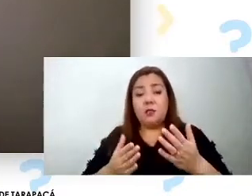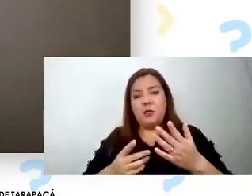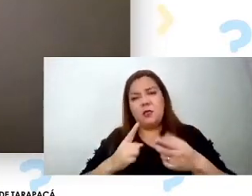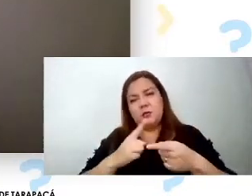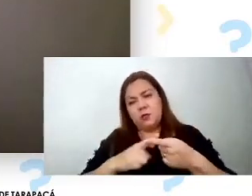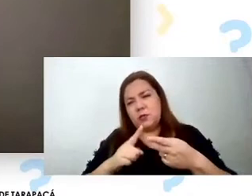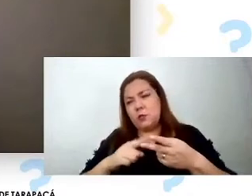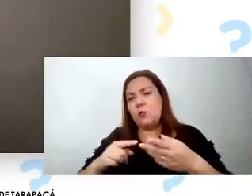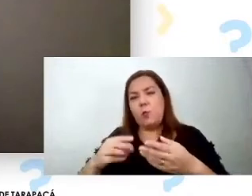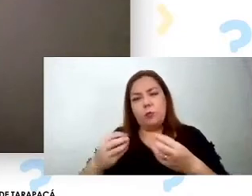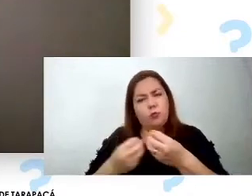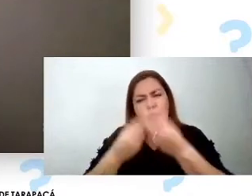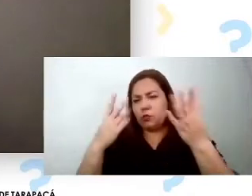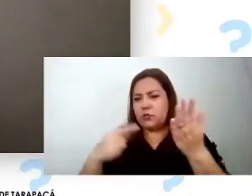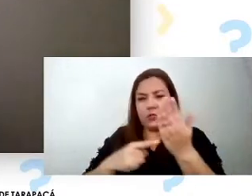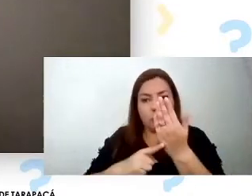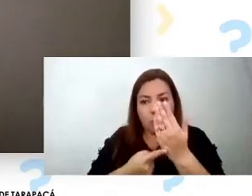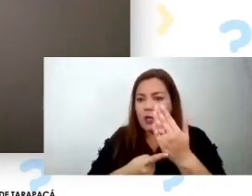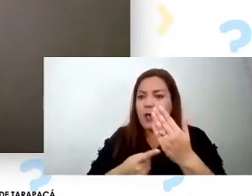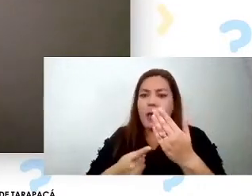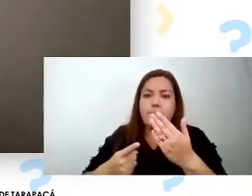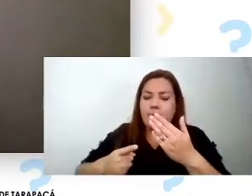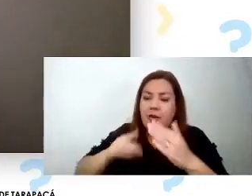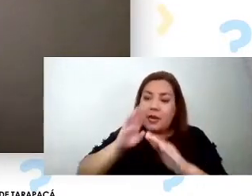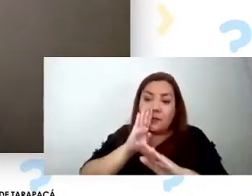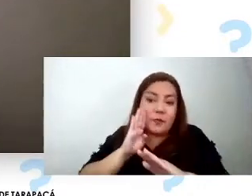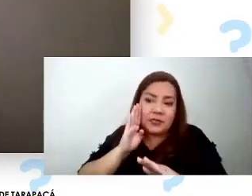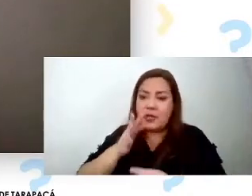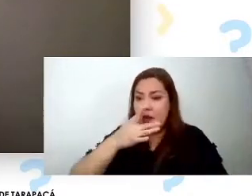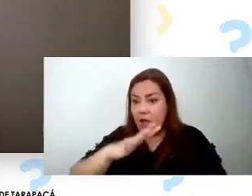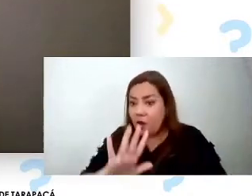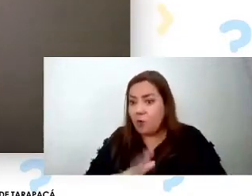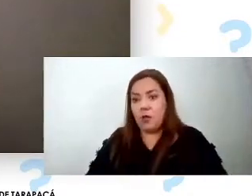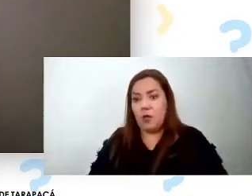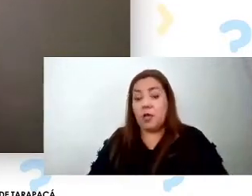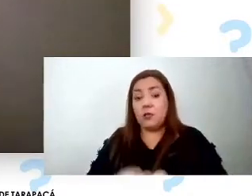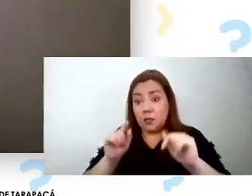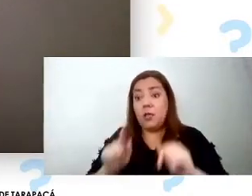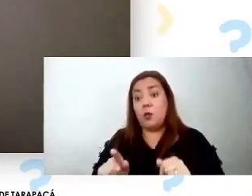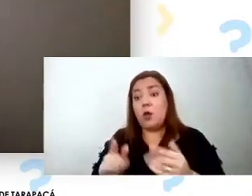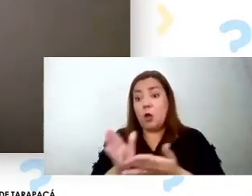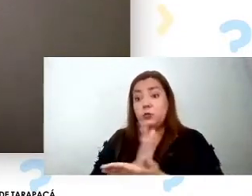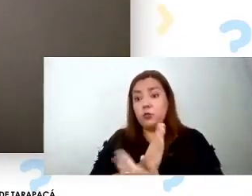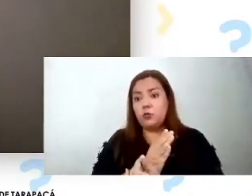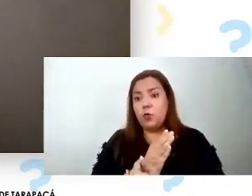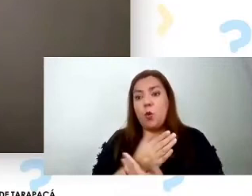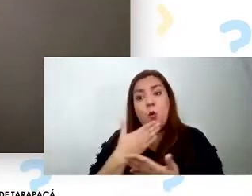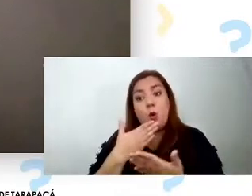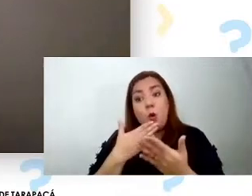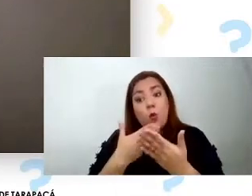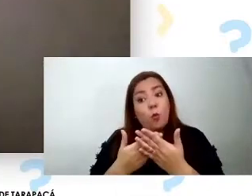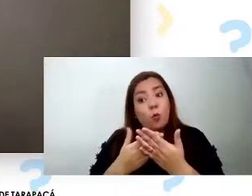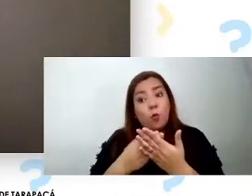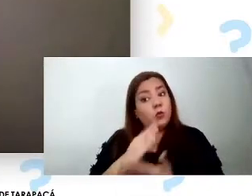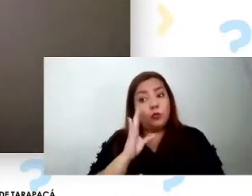actual para el tratamiento de las aguas. Así que es una alternativa cuando no